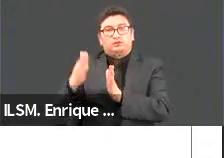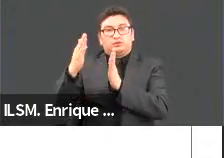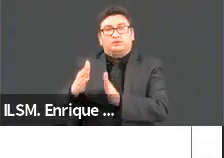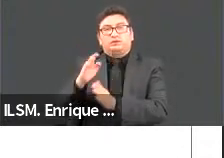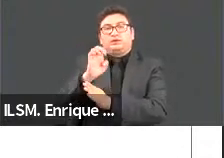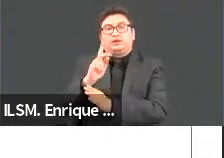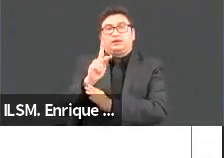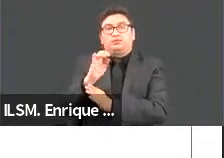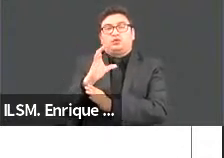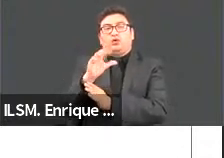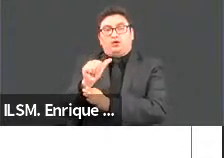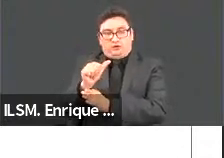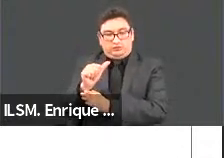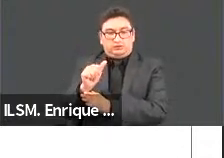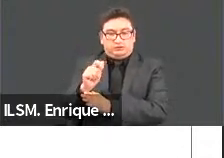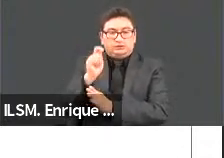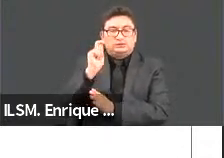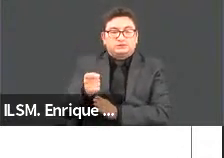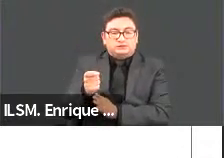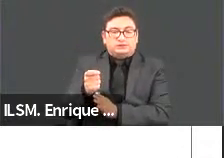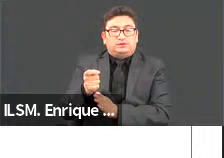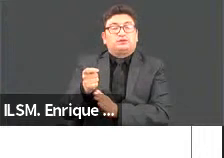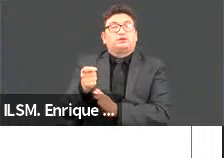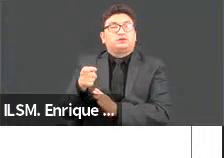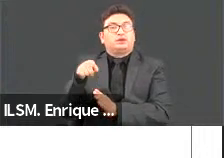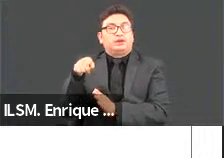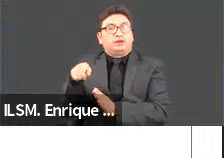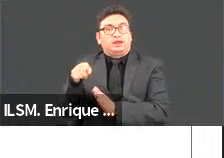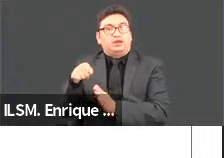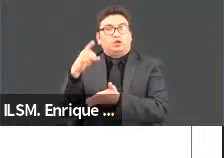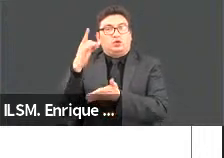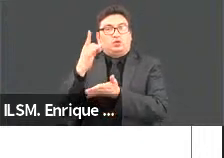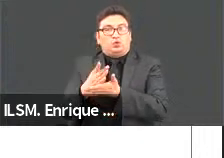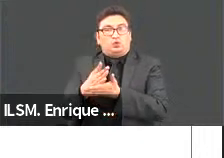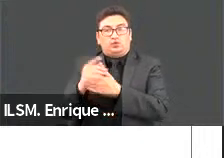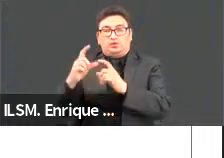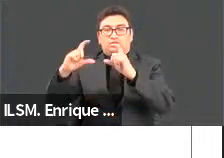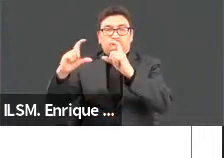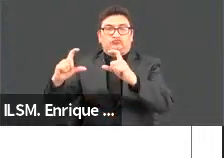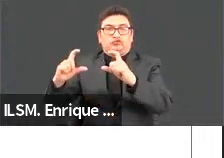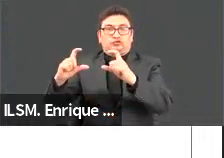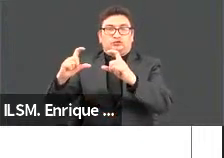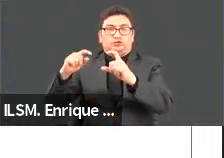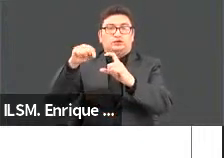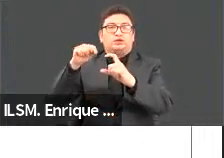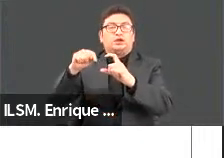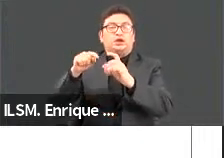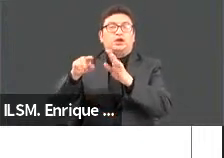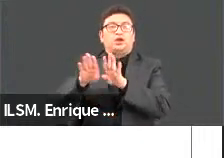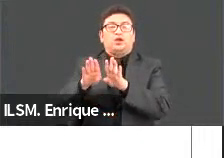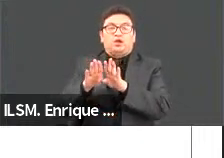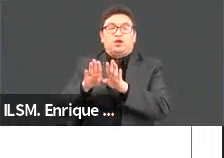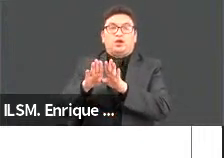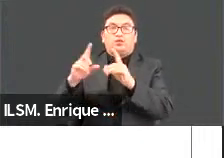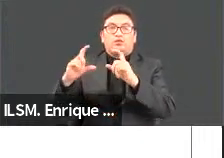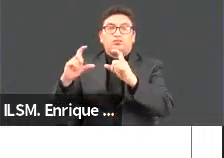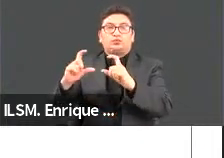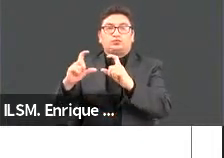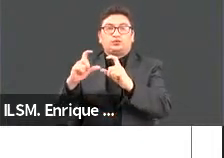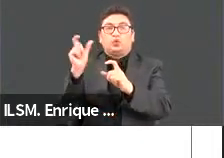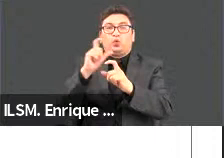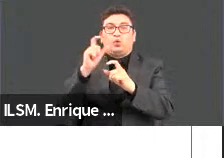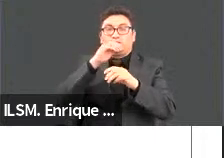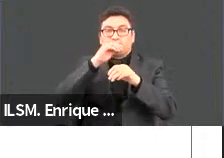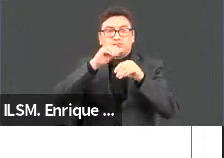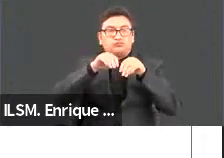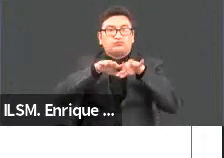es importante resaltar que únicamente tienen este paréntesis las tesis publicadas a partir